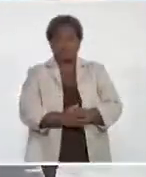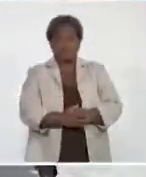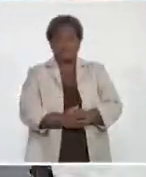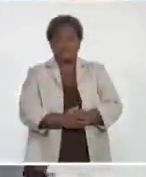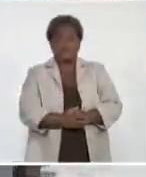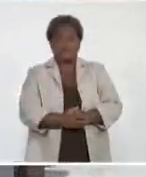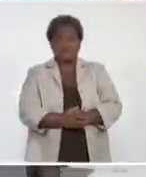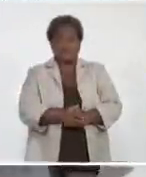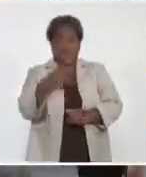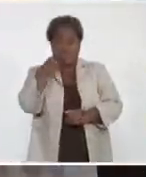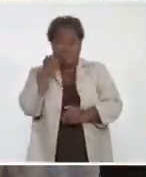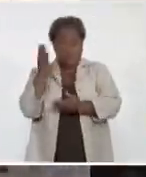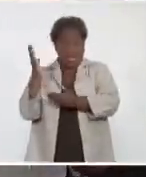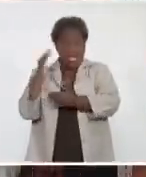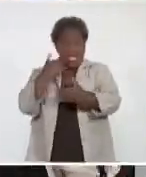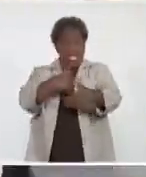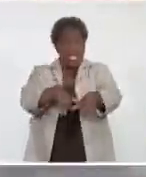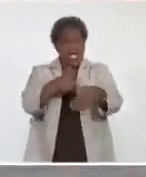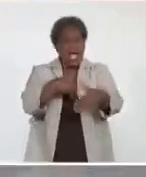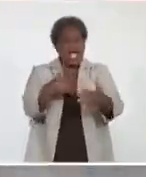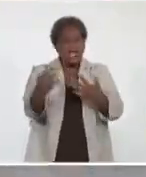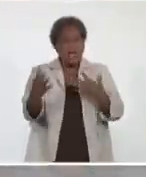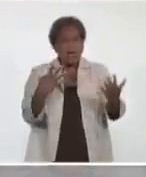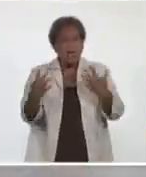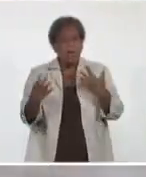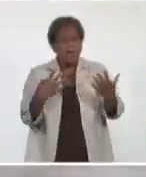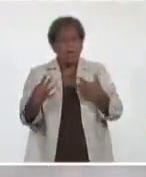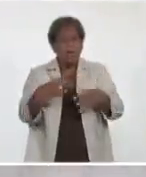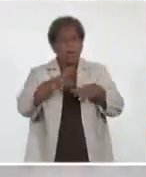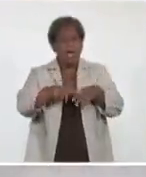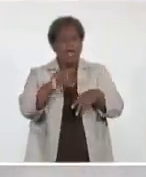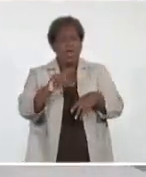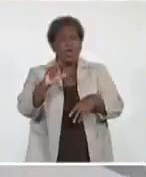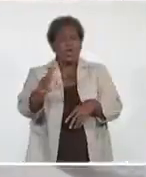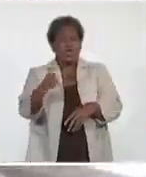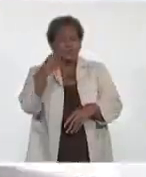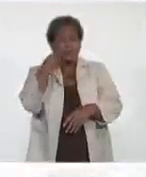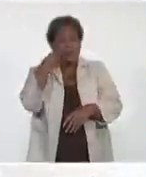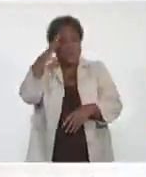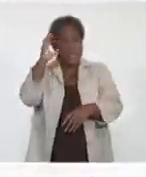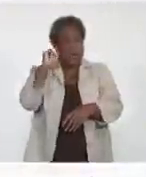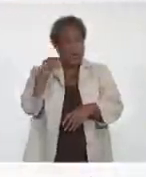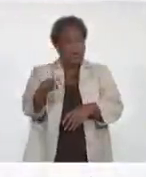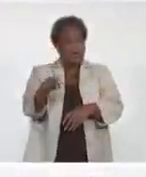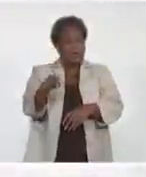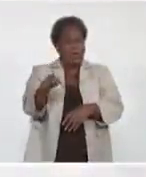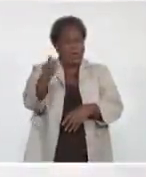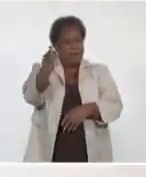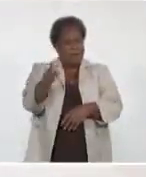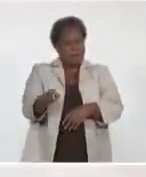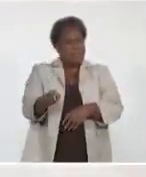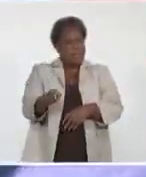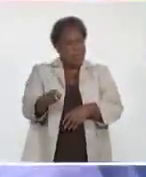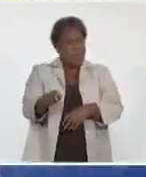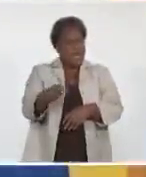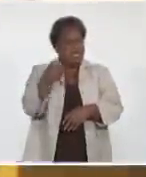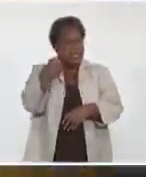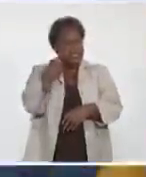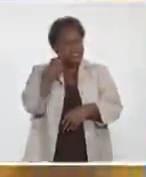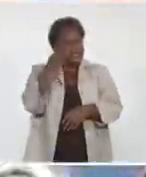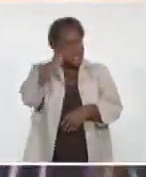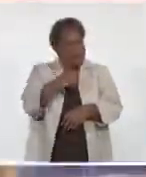Quien recorre estas calles del bulevar en el centro histórico de Holguín se percata de que al menos el nivel de percepción del riesgo es mayor.